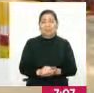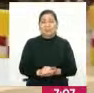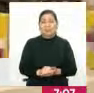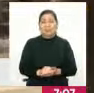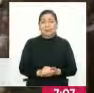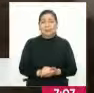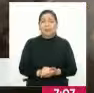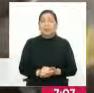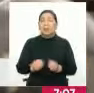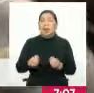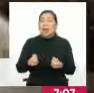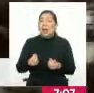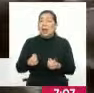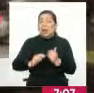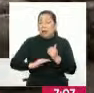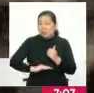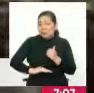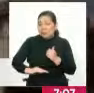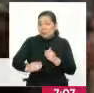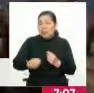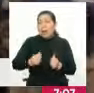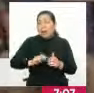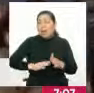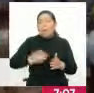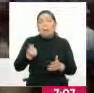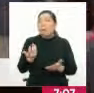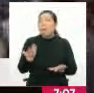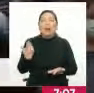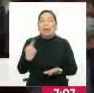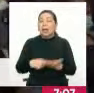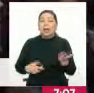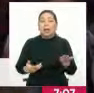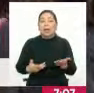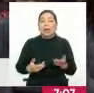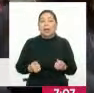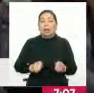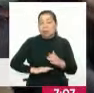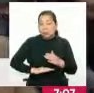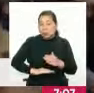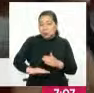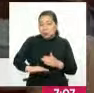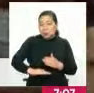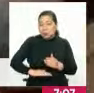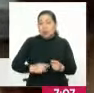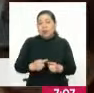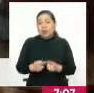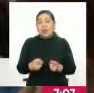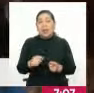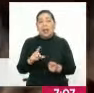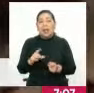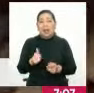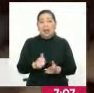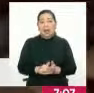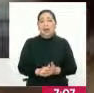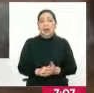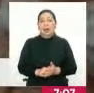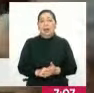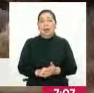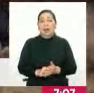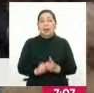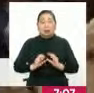el acondicionamiento de las vías que administra. Recordemos que Lima Expresa pues tiene la concesión tanto de la vía